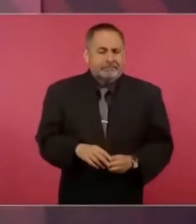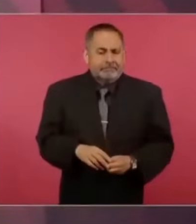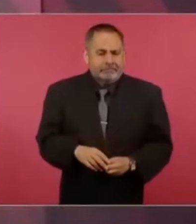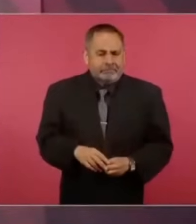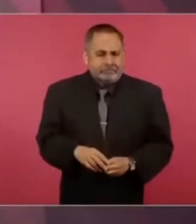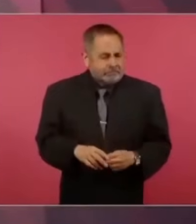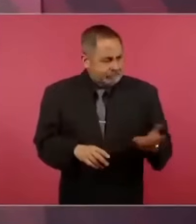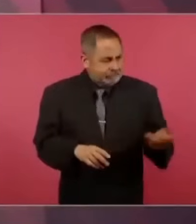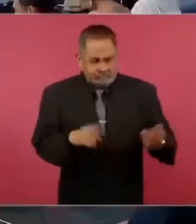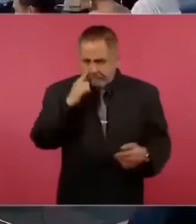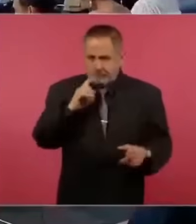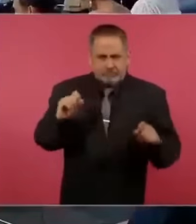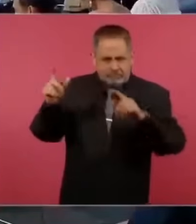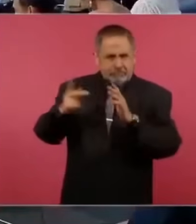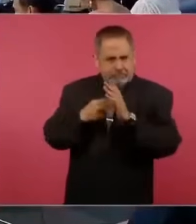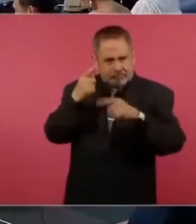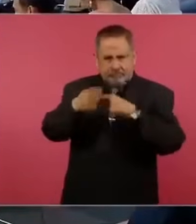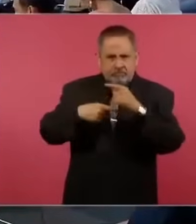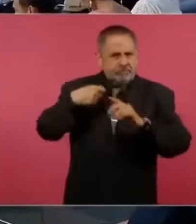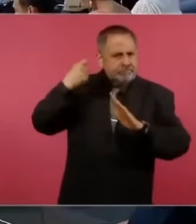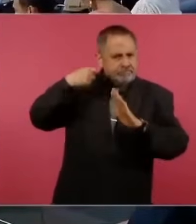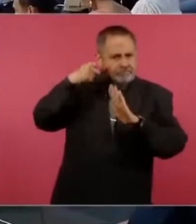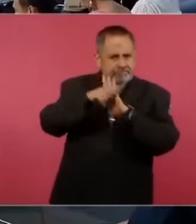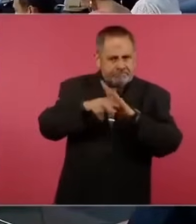¿Por qué no pones de nuevo el video?